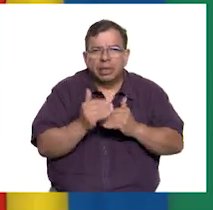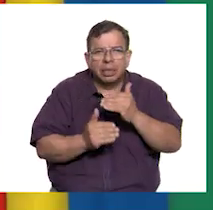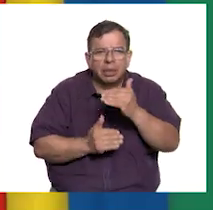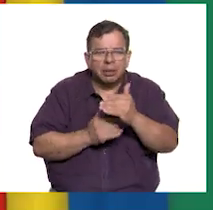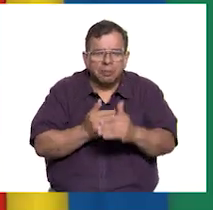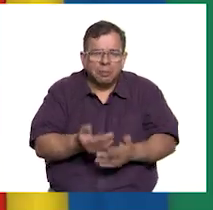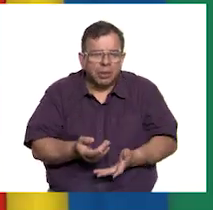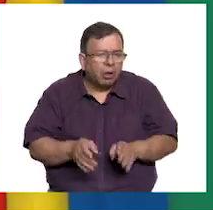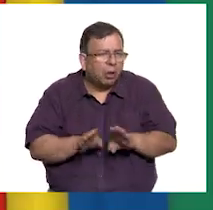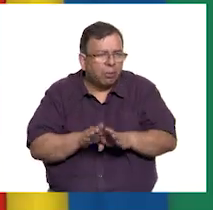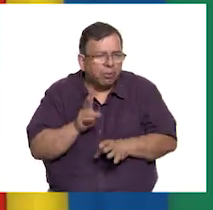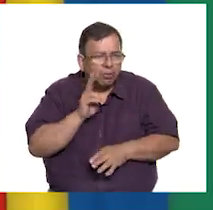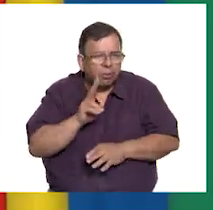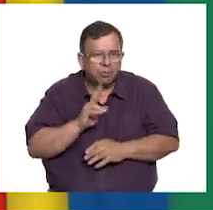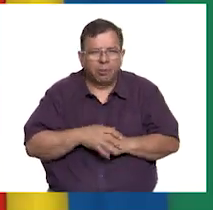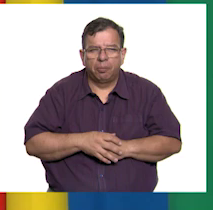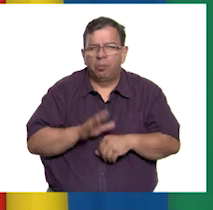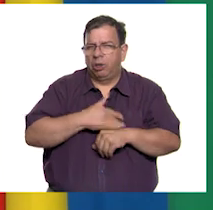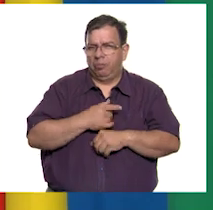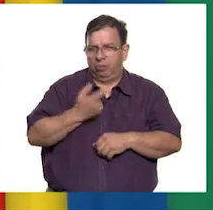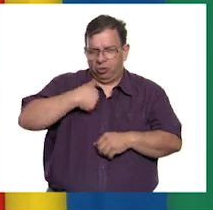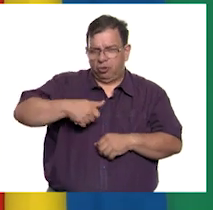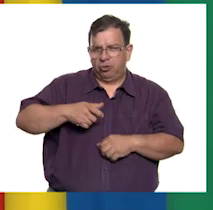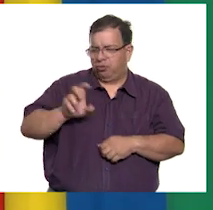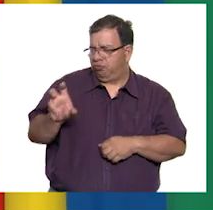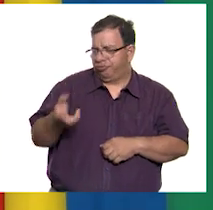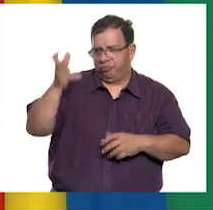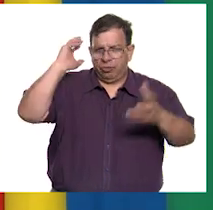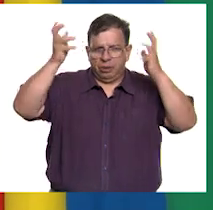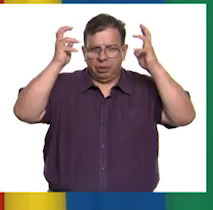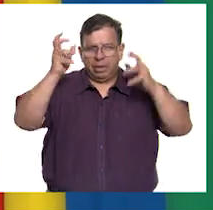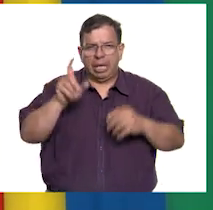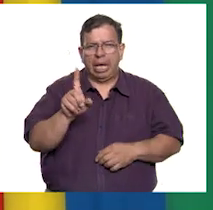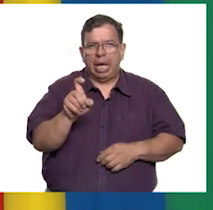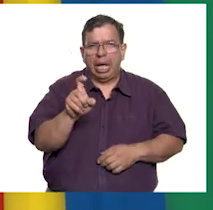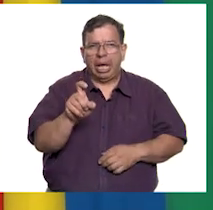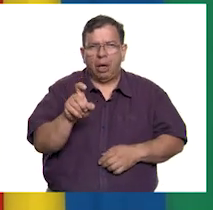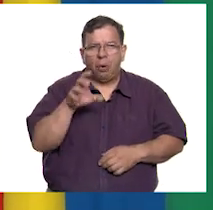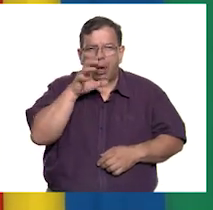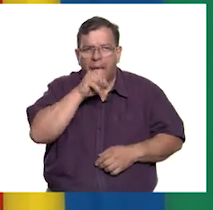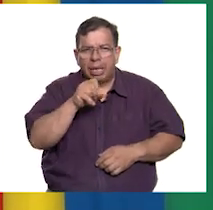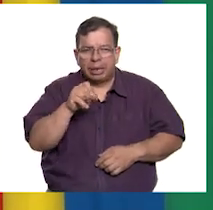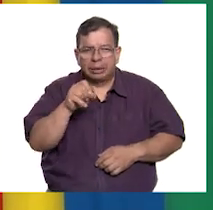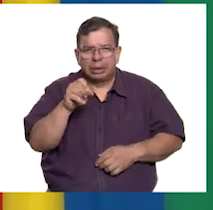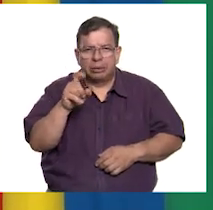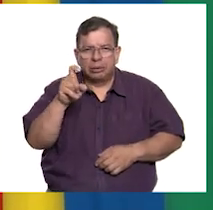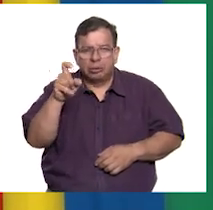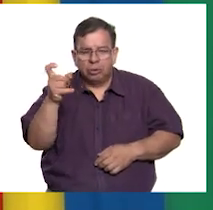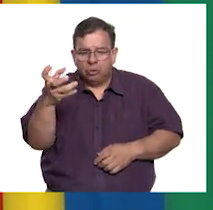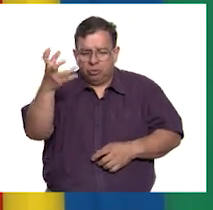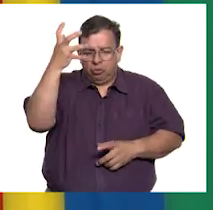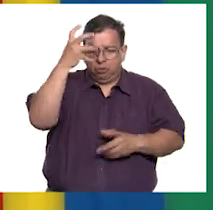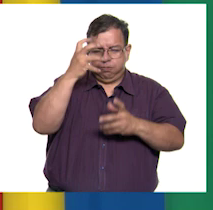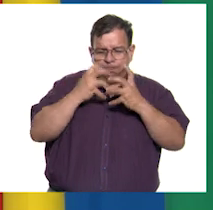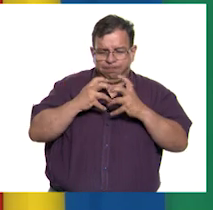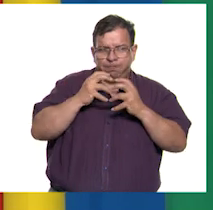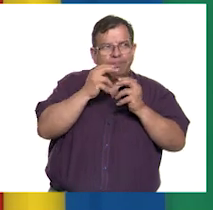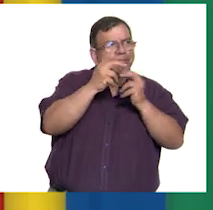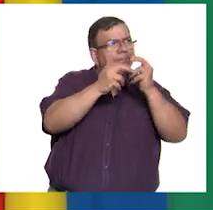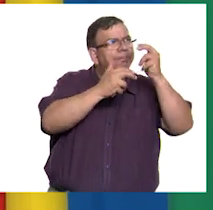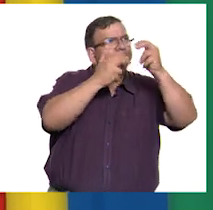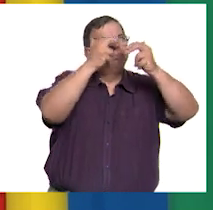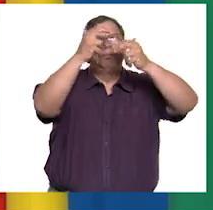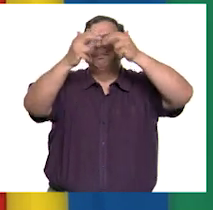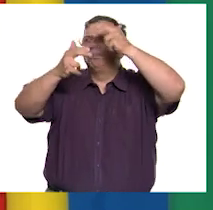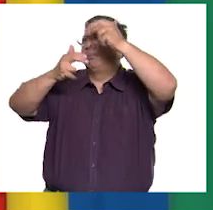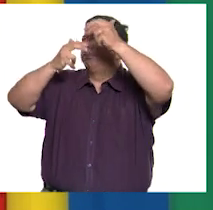puede comprobar cuando, por ejemplo, nos bañamos. El agua caliente pasa de un estado líquido a gaseoso en forma de vapor